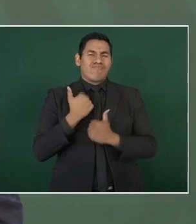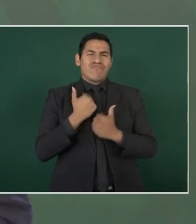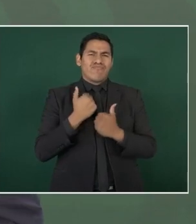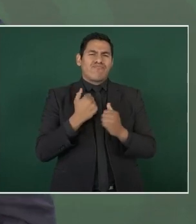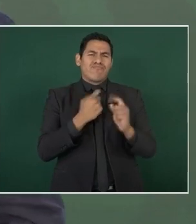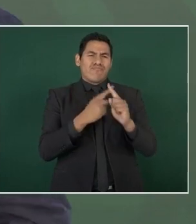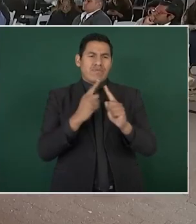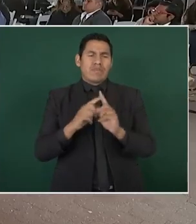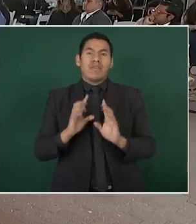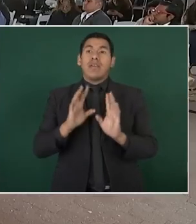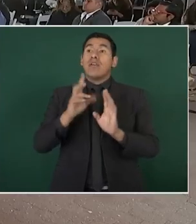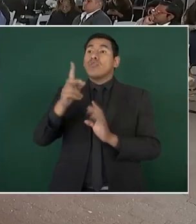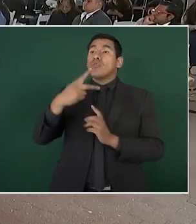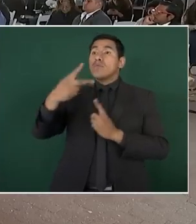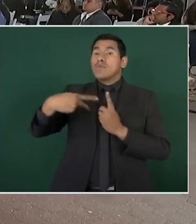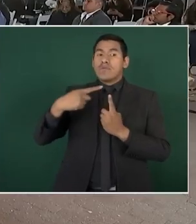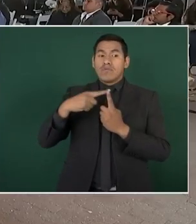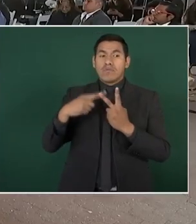Tus preguntas son muy buenas